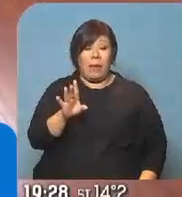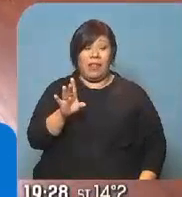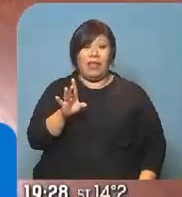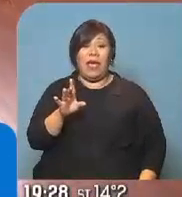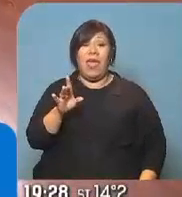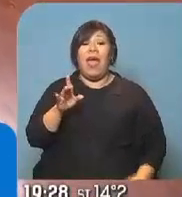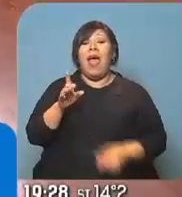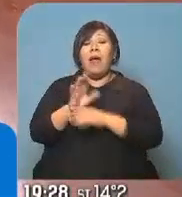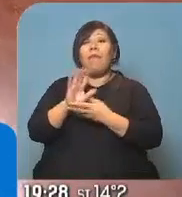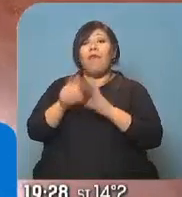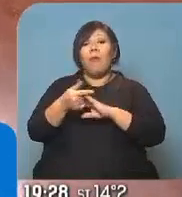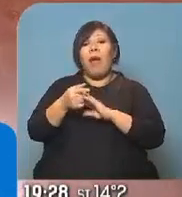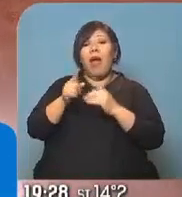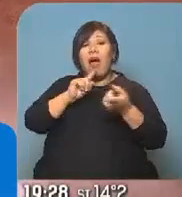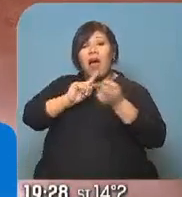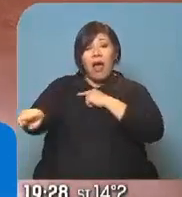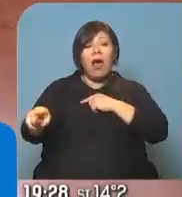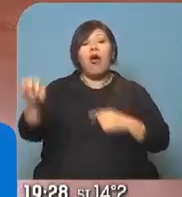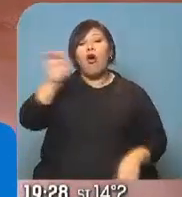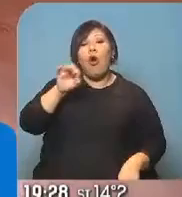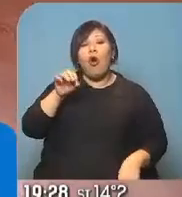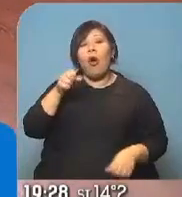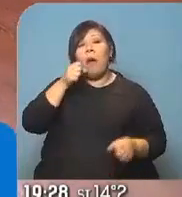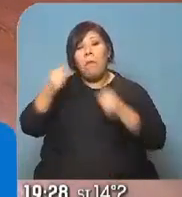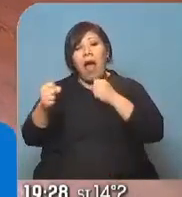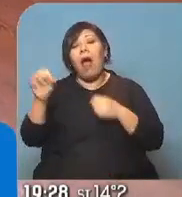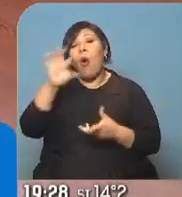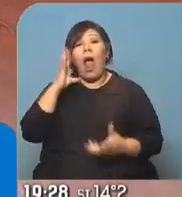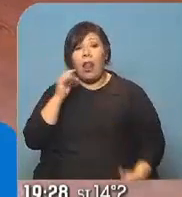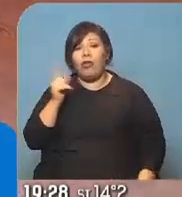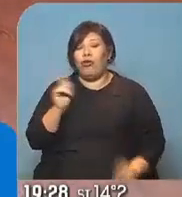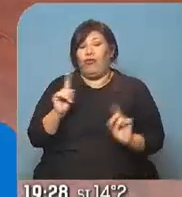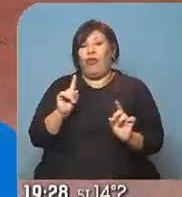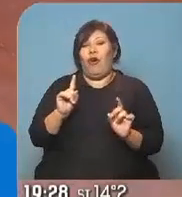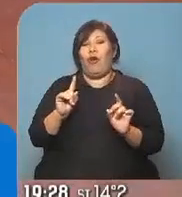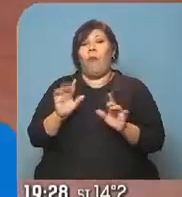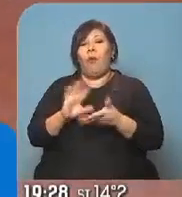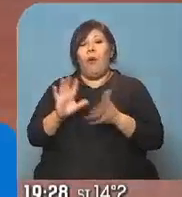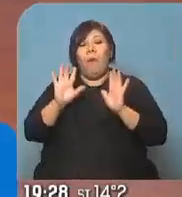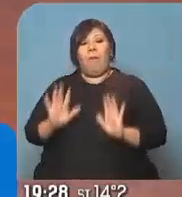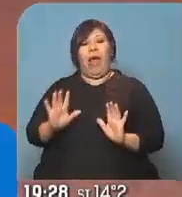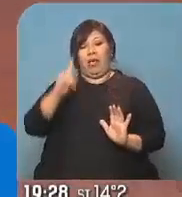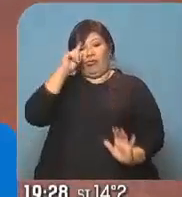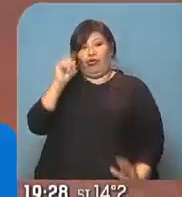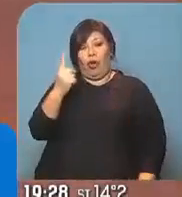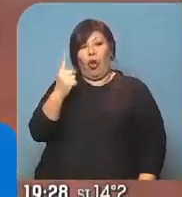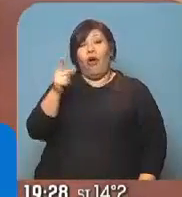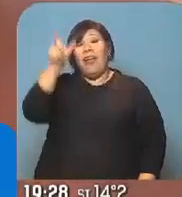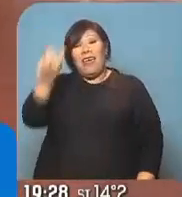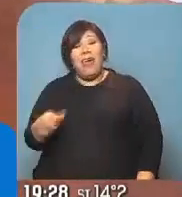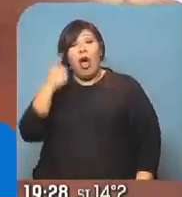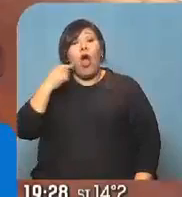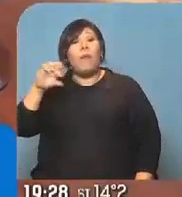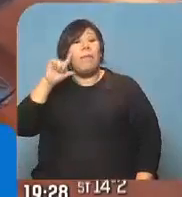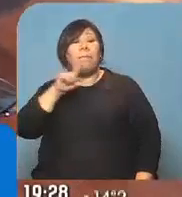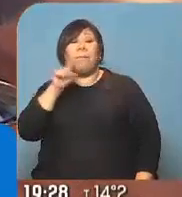bajo efectos de estupefacientes, que por algo se llamaban así antiguamente, que volvían a la persona en un estado particular psíquico, yo puedo hacer ese